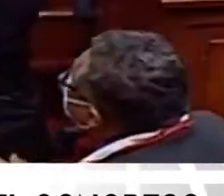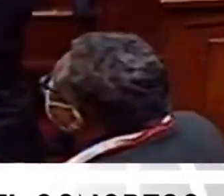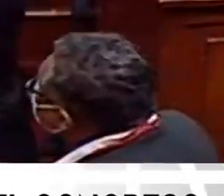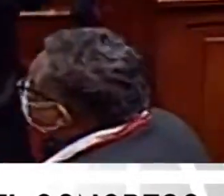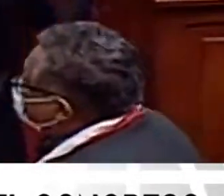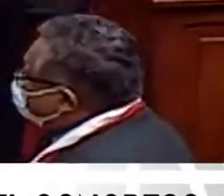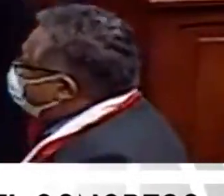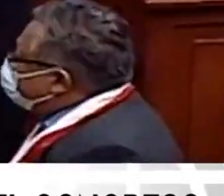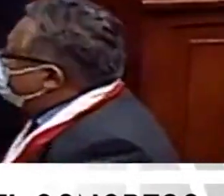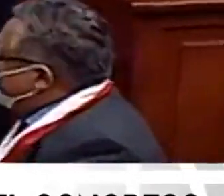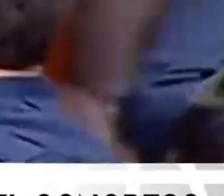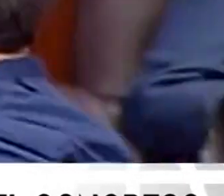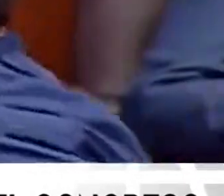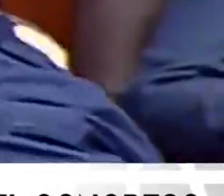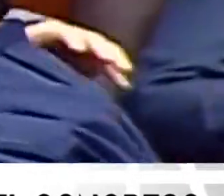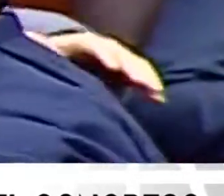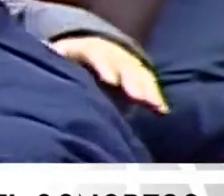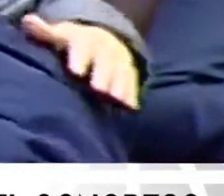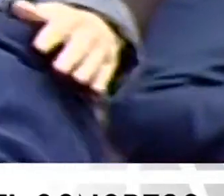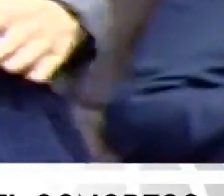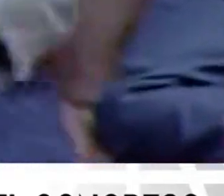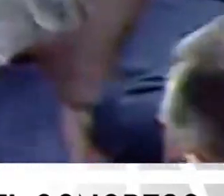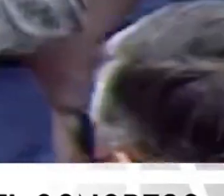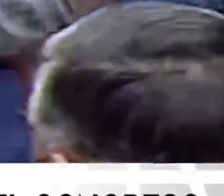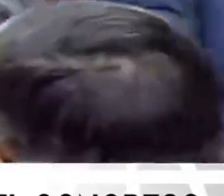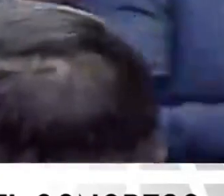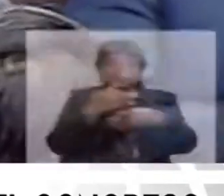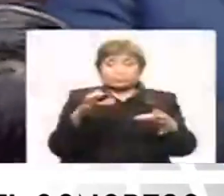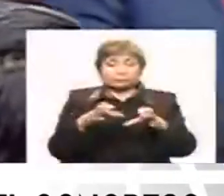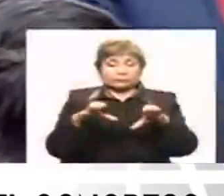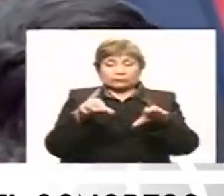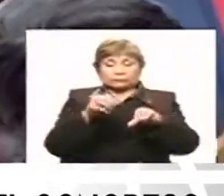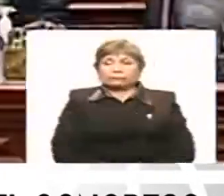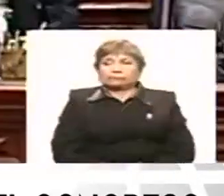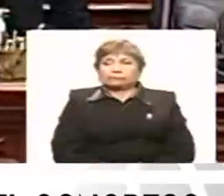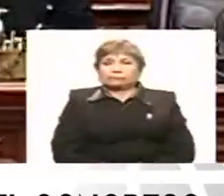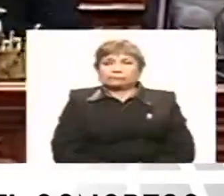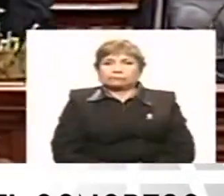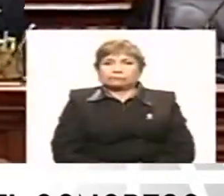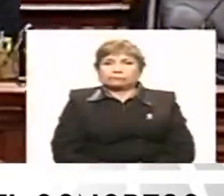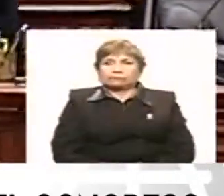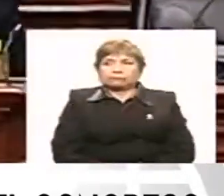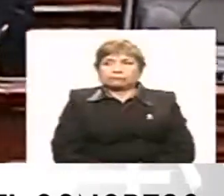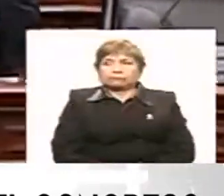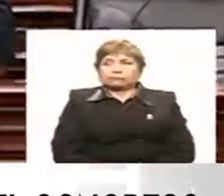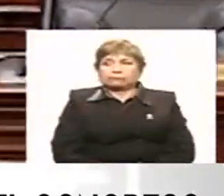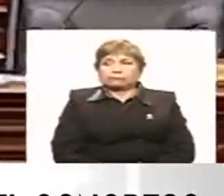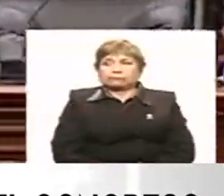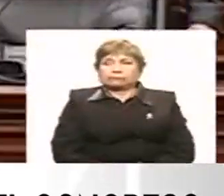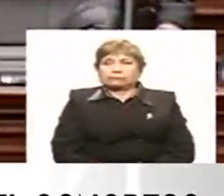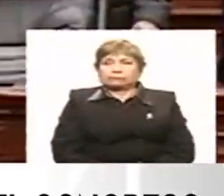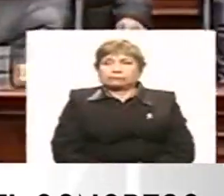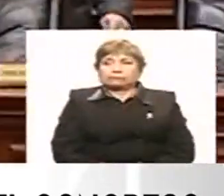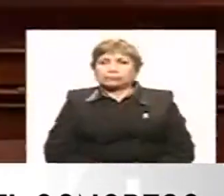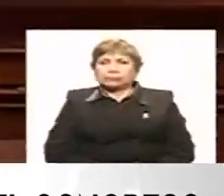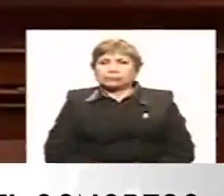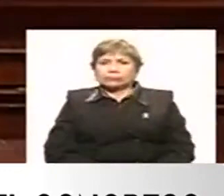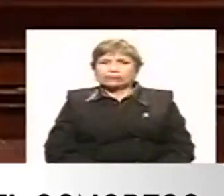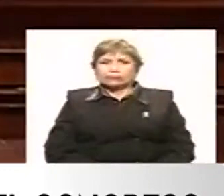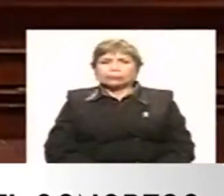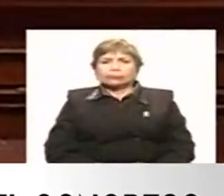legal en la ong en el 2011 asesora de la bancada en el 2012 y asesora legal en el ministerio de trabajo en el 2016